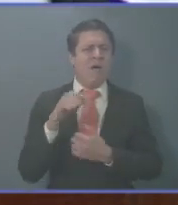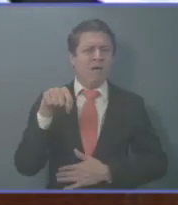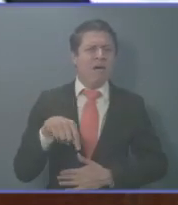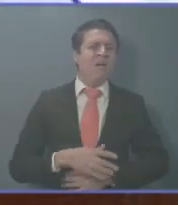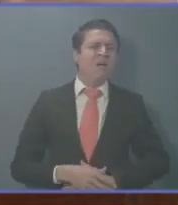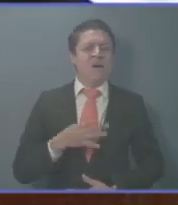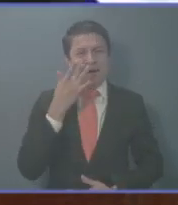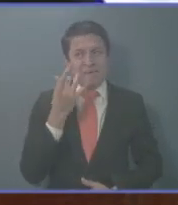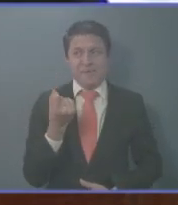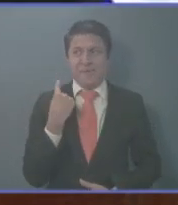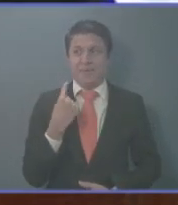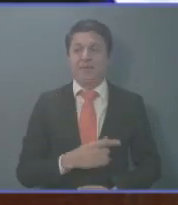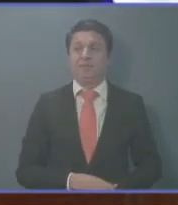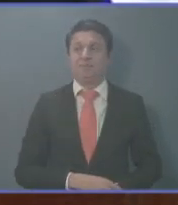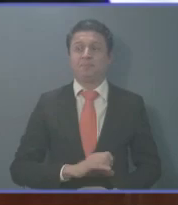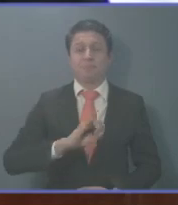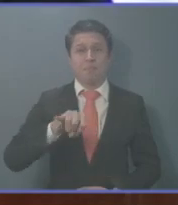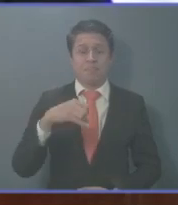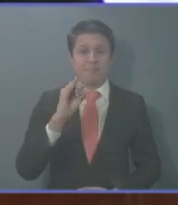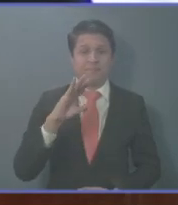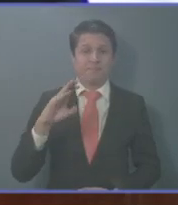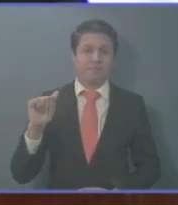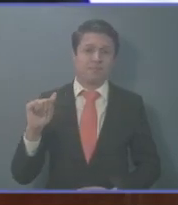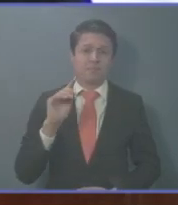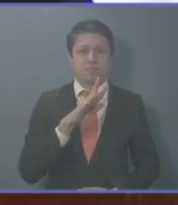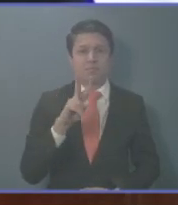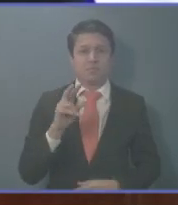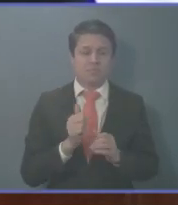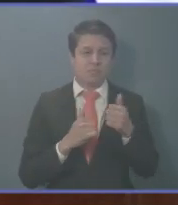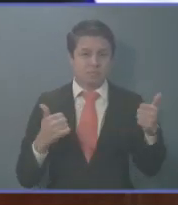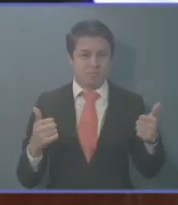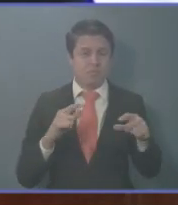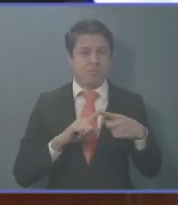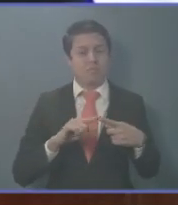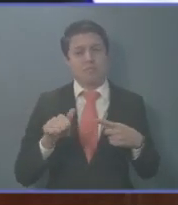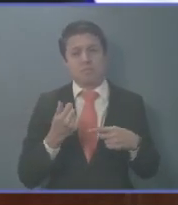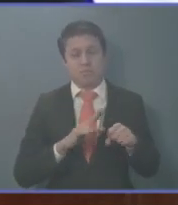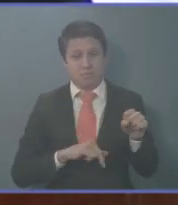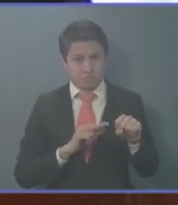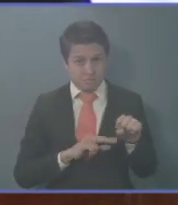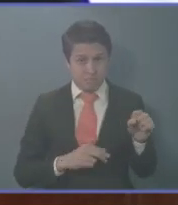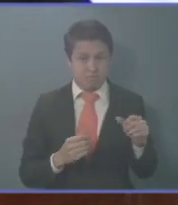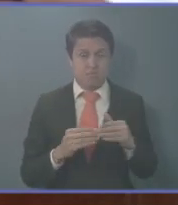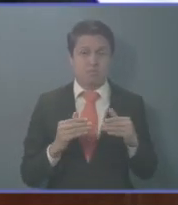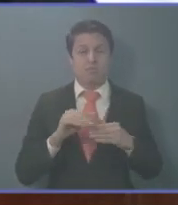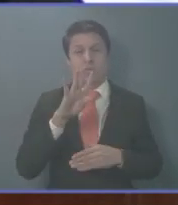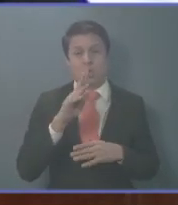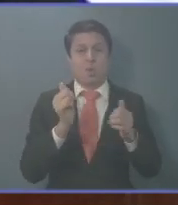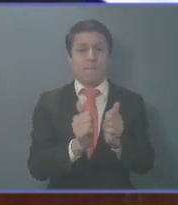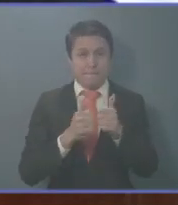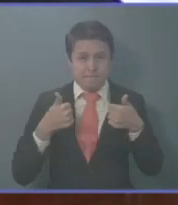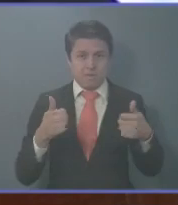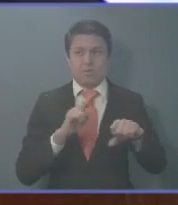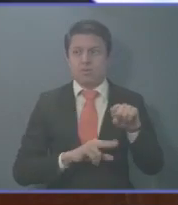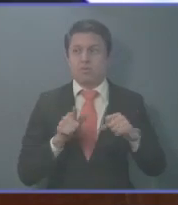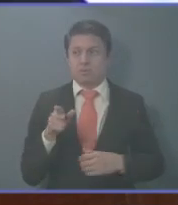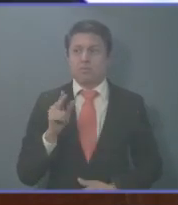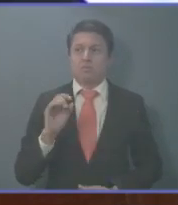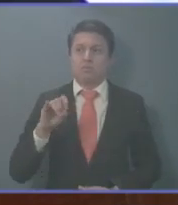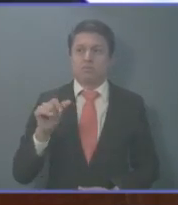el famoso del JECA por 42 millones y otro por otro préstamo también de por 4 millones del mismo